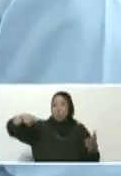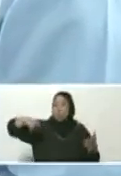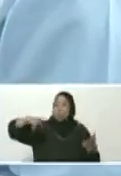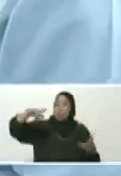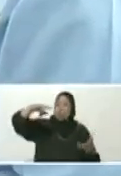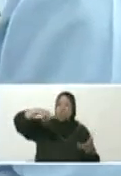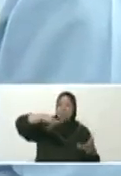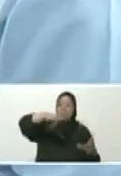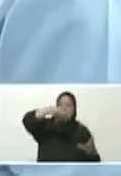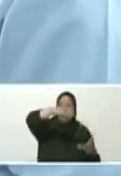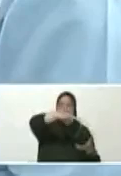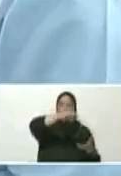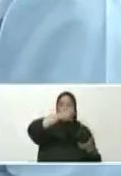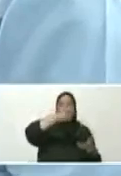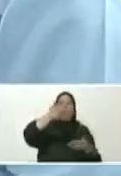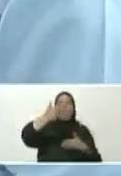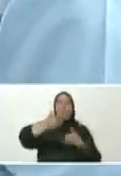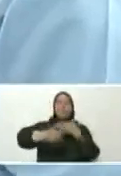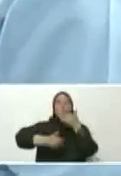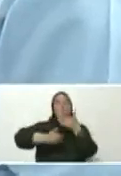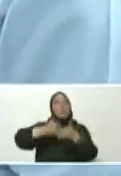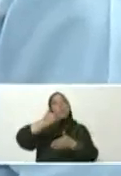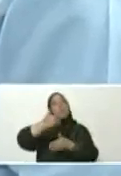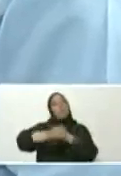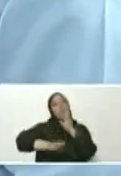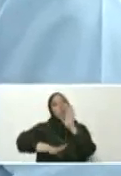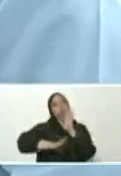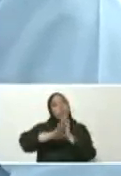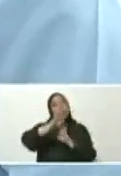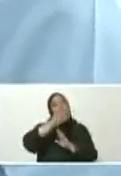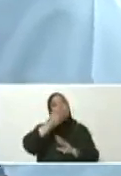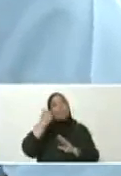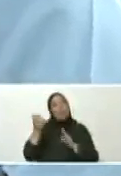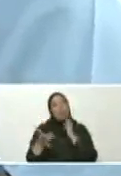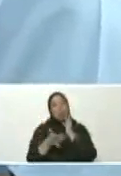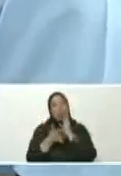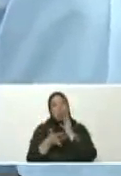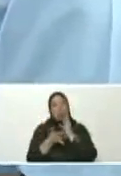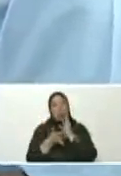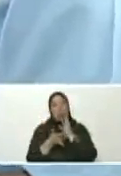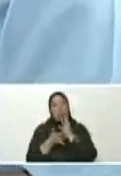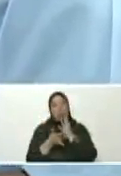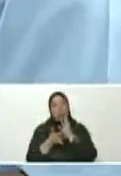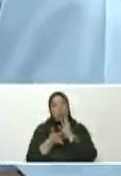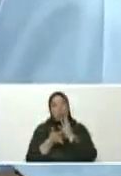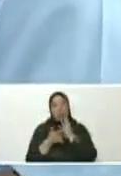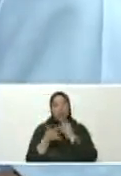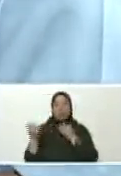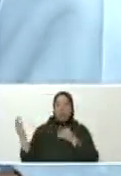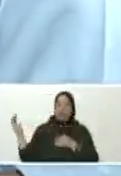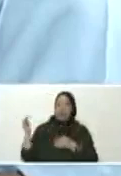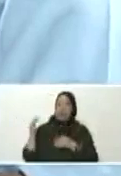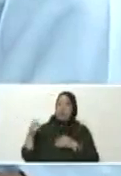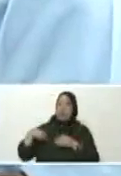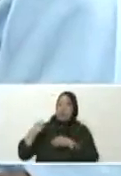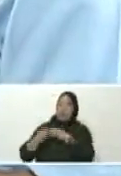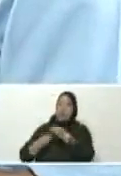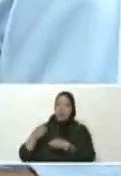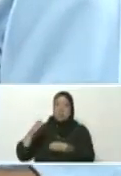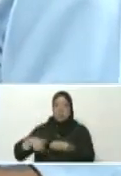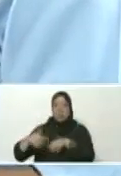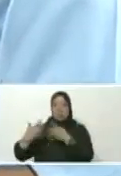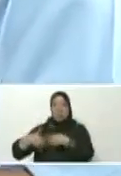bueno, vamos elevando la calidad del tipo de dron que vamos trayendo, que vamos fabricando, ensamblando en Venezuela.